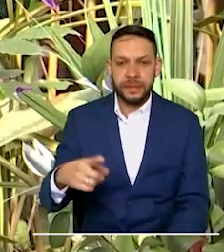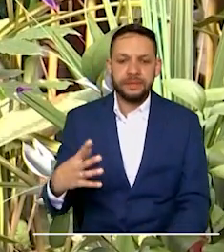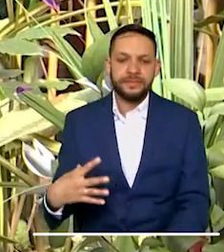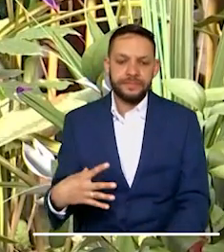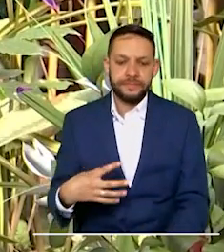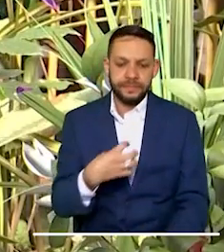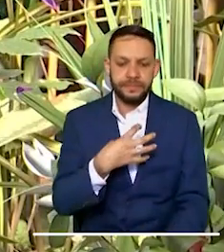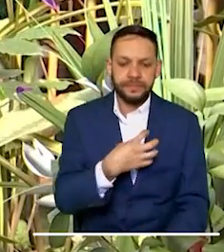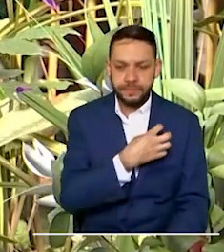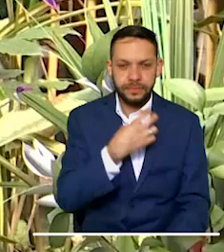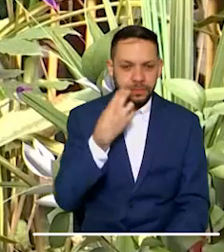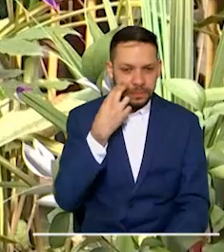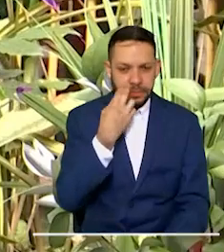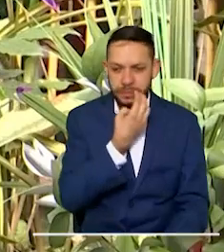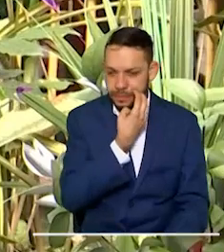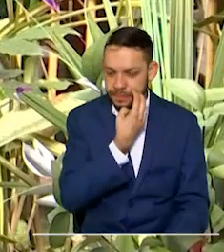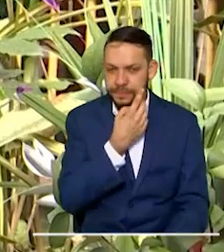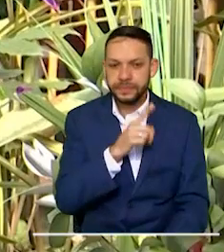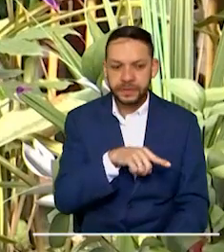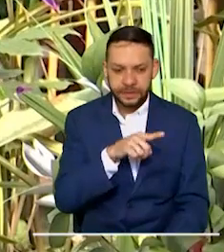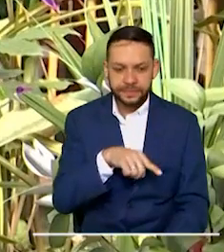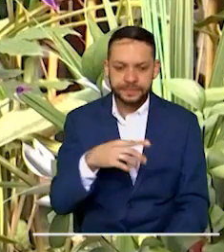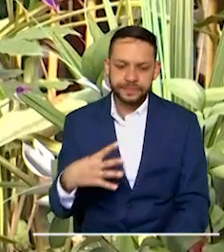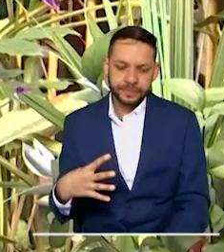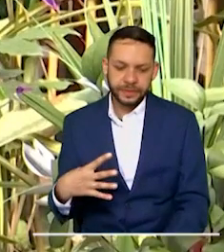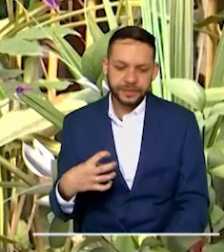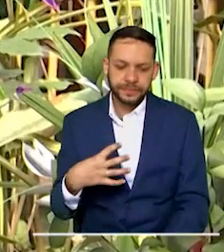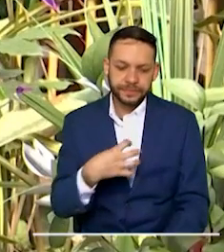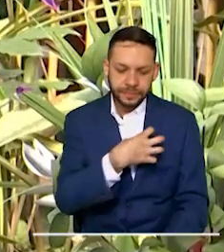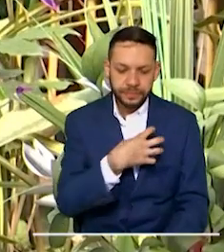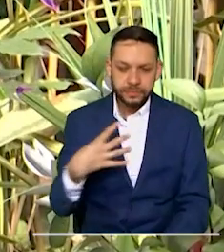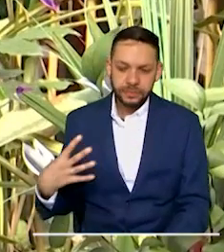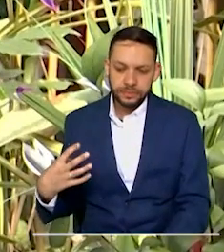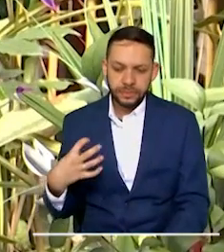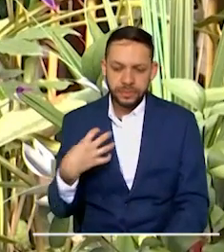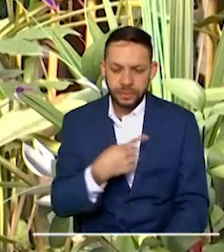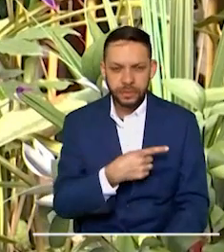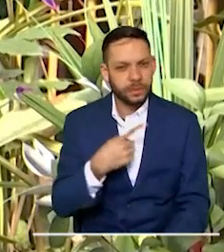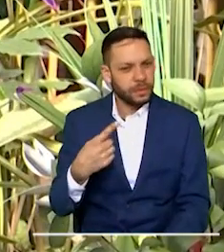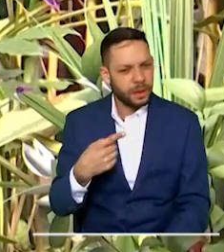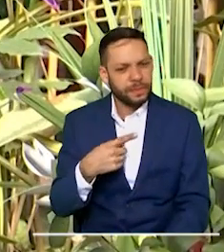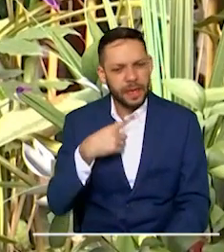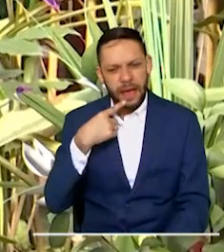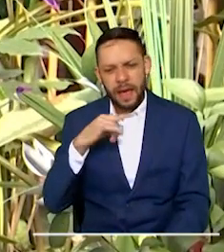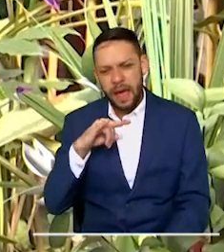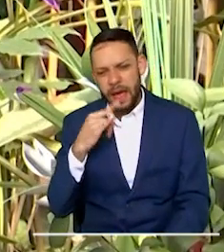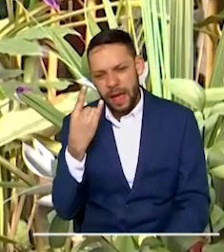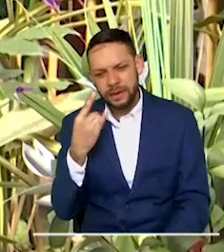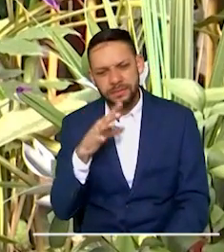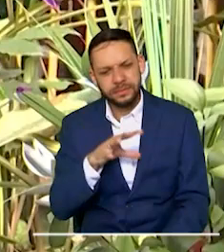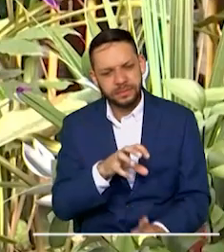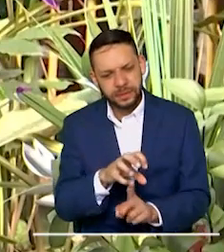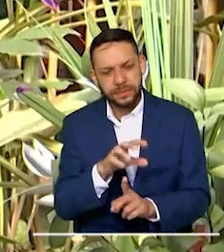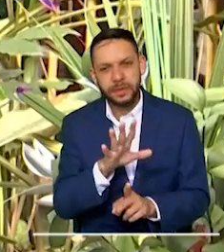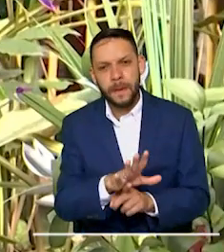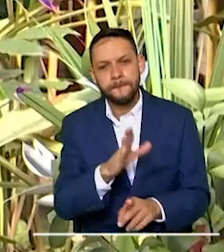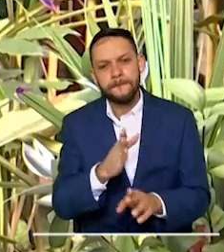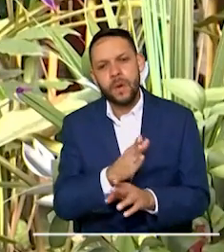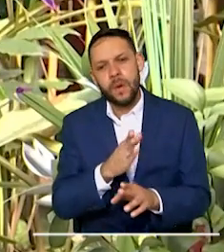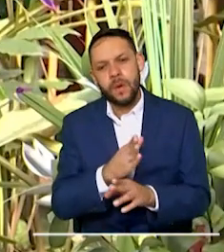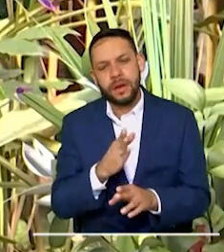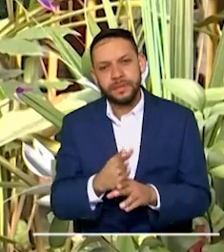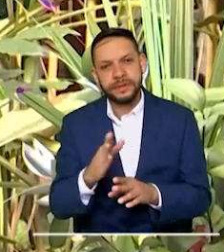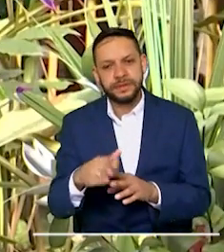un cáncer muy raro de encontrarlo, pero es supremamente maligno. Una vez que se desarrolla es cuestión de